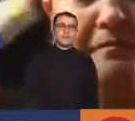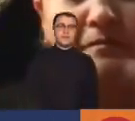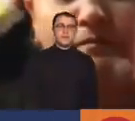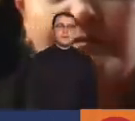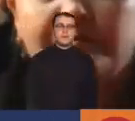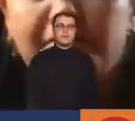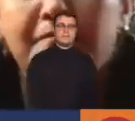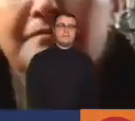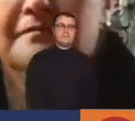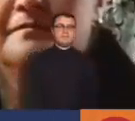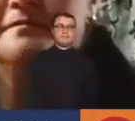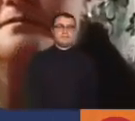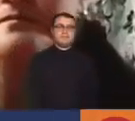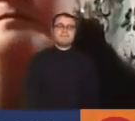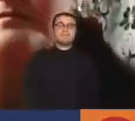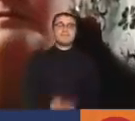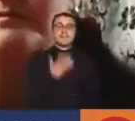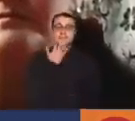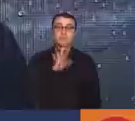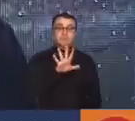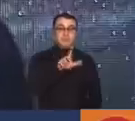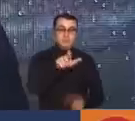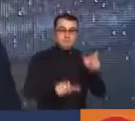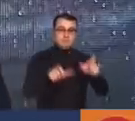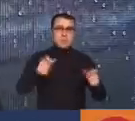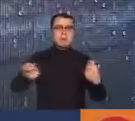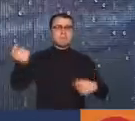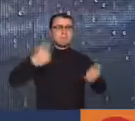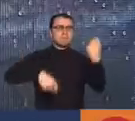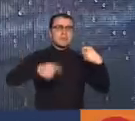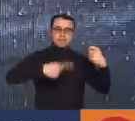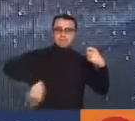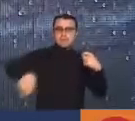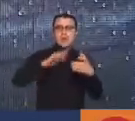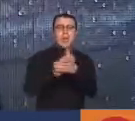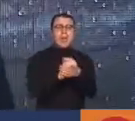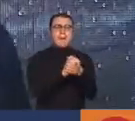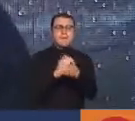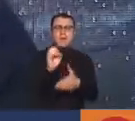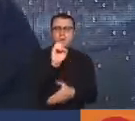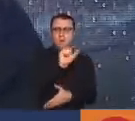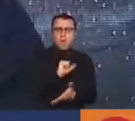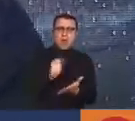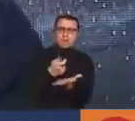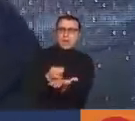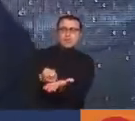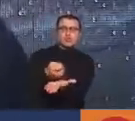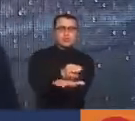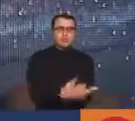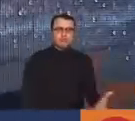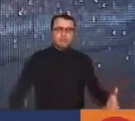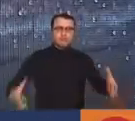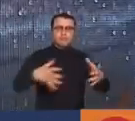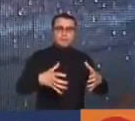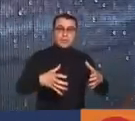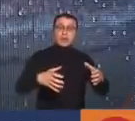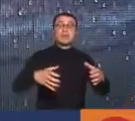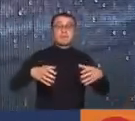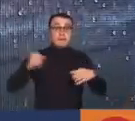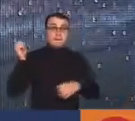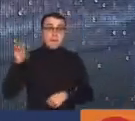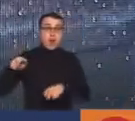Como hacíamos, si 5 vendedores deciden asociarse porque son amigos, etcétera, amigas, y pueden encontrar un